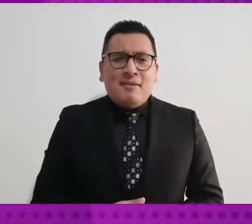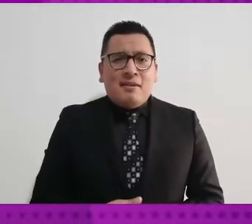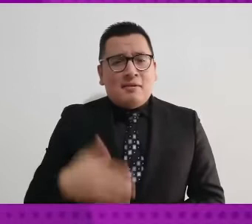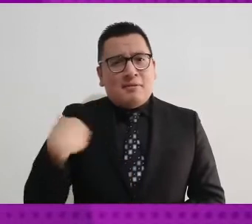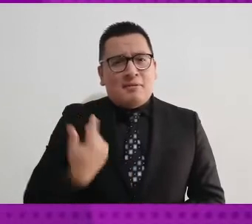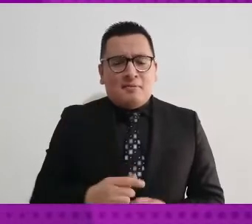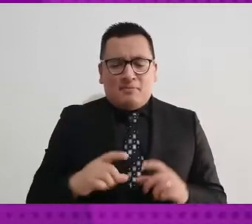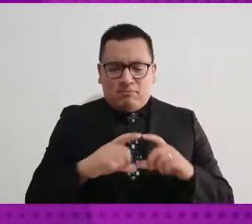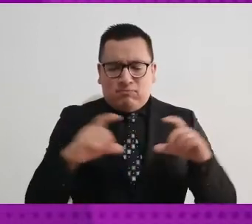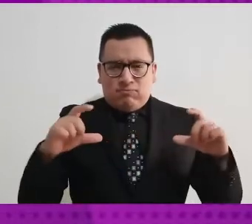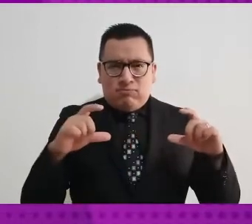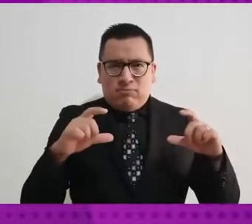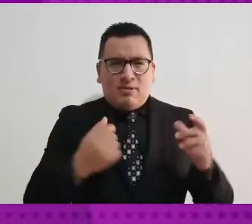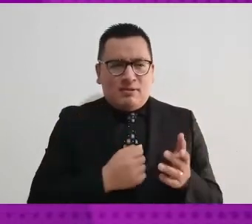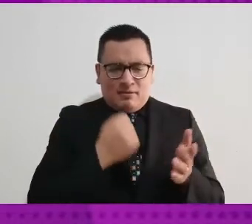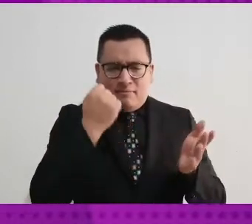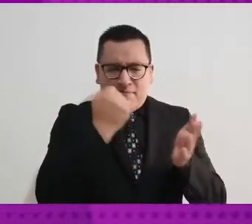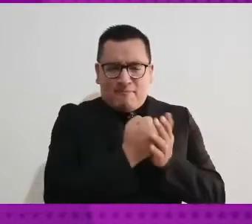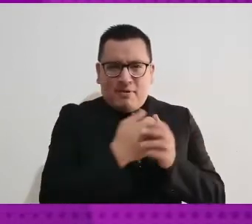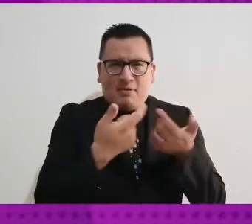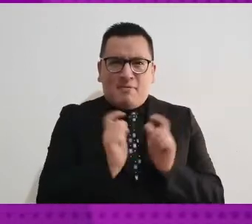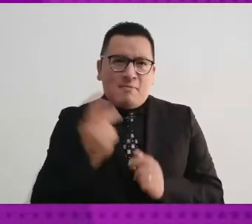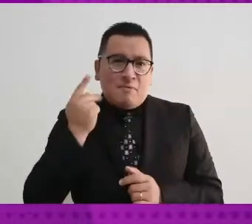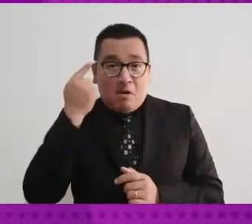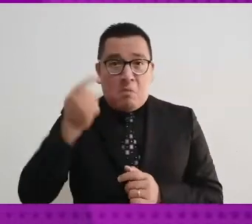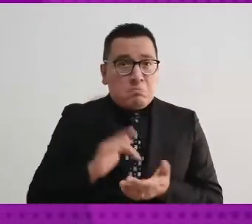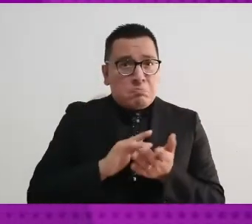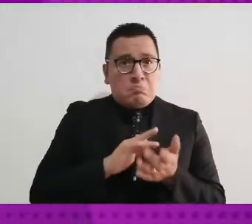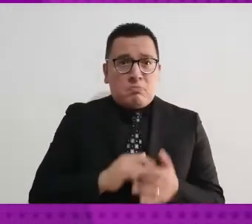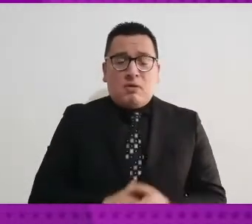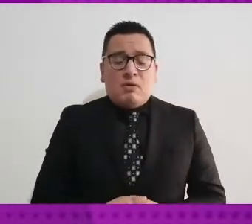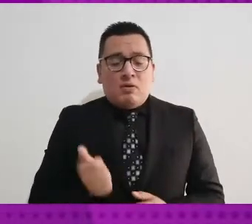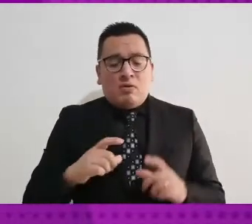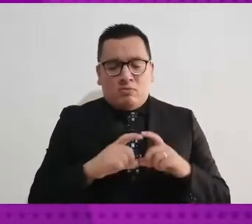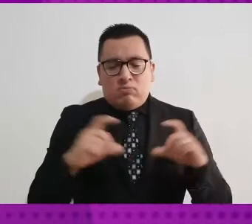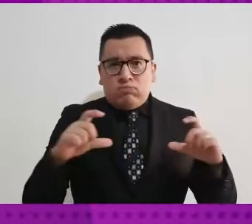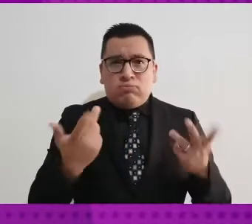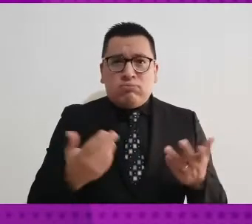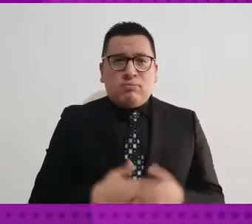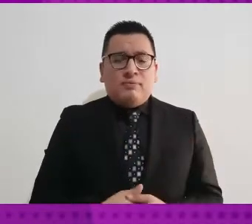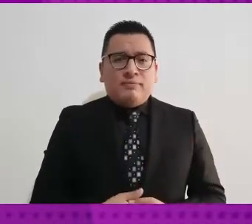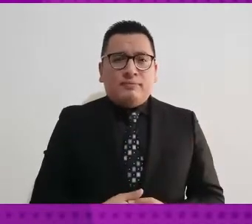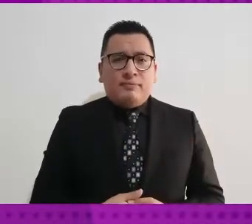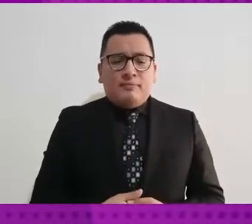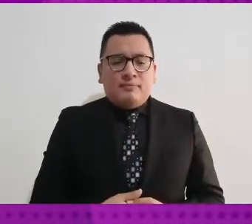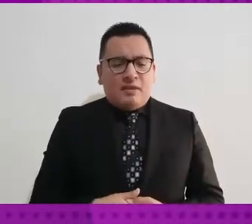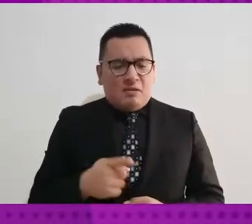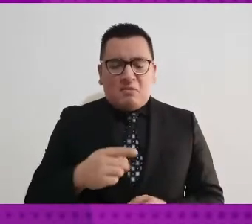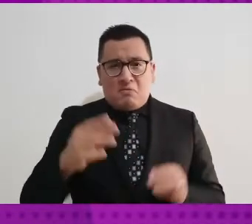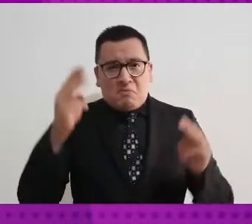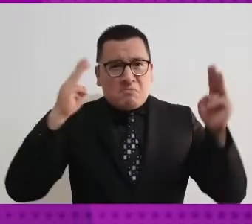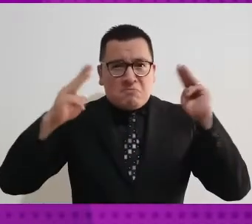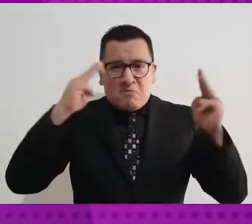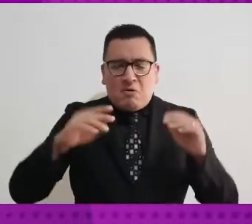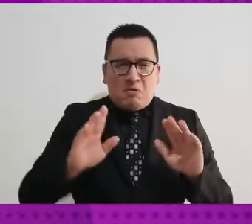Los billetes marcados con un partido político que te daban para que votaras por tal o cual, los cheques, en fin, piezas de museo que son